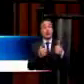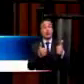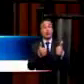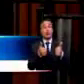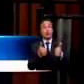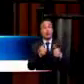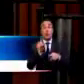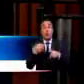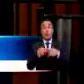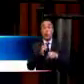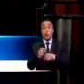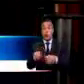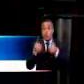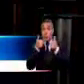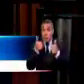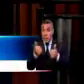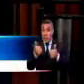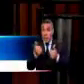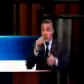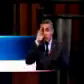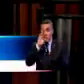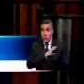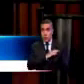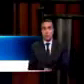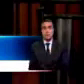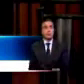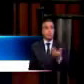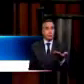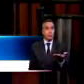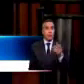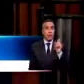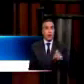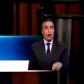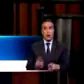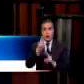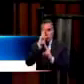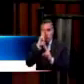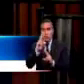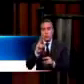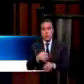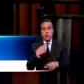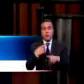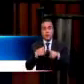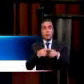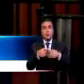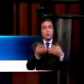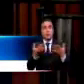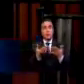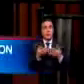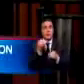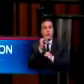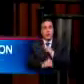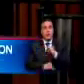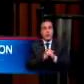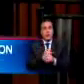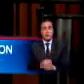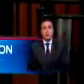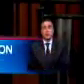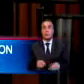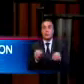proporcional, racional de la fuerza a través de el respeto de varios instrumentos internacionales y sobre